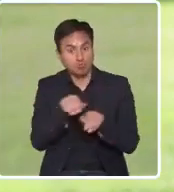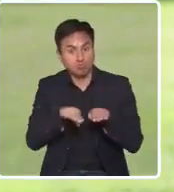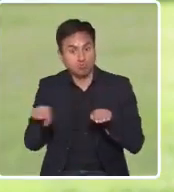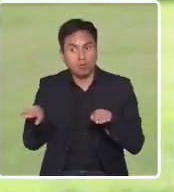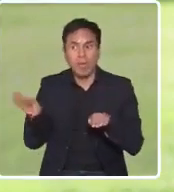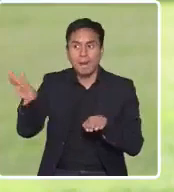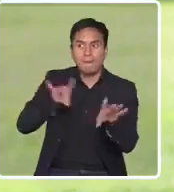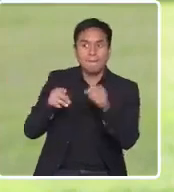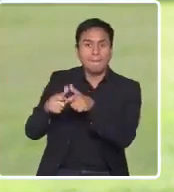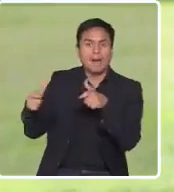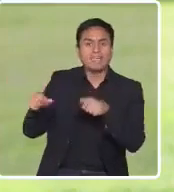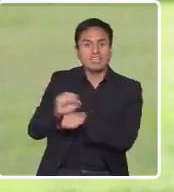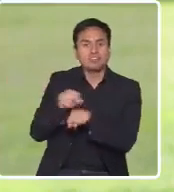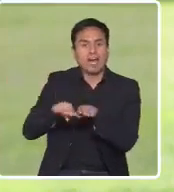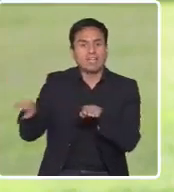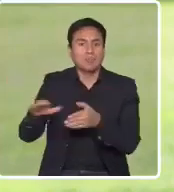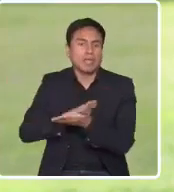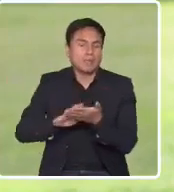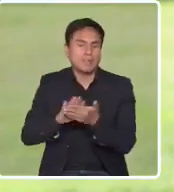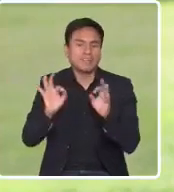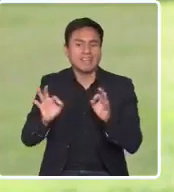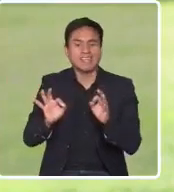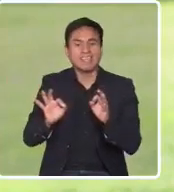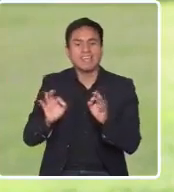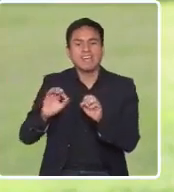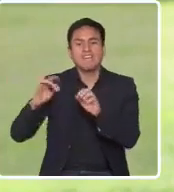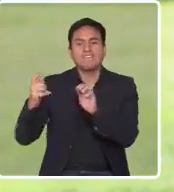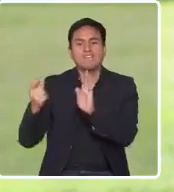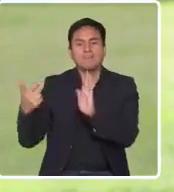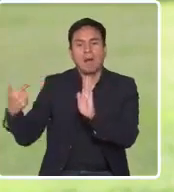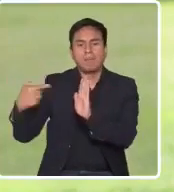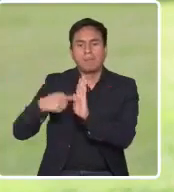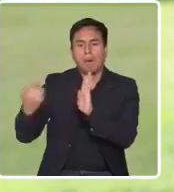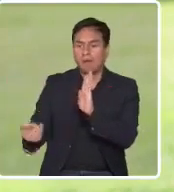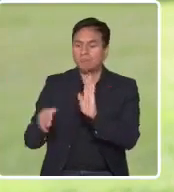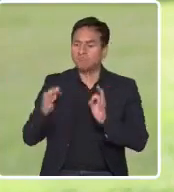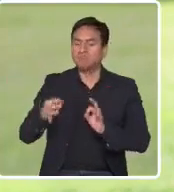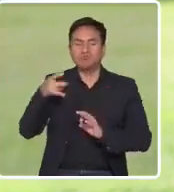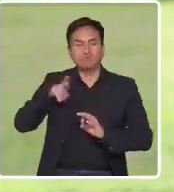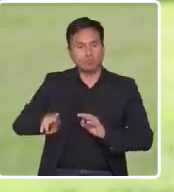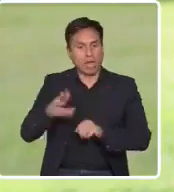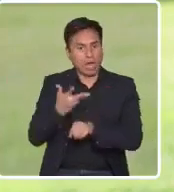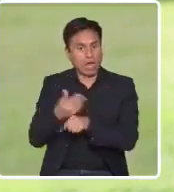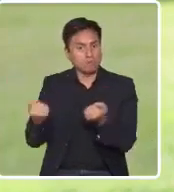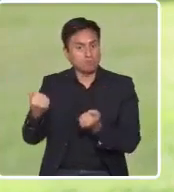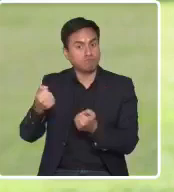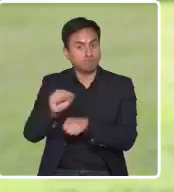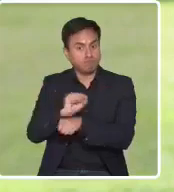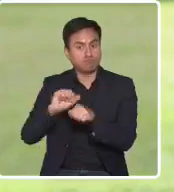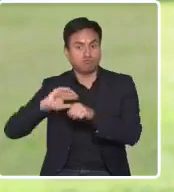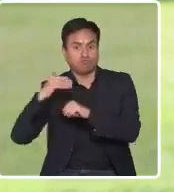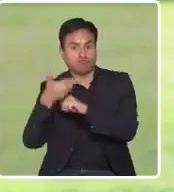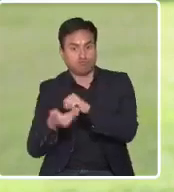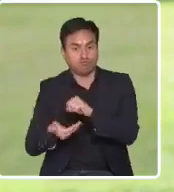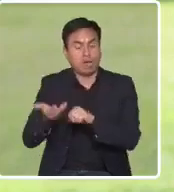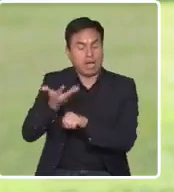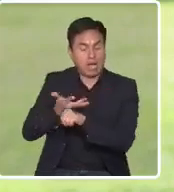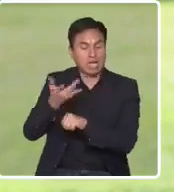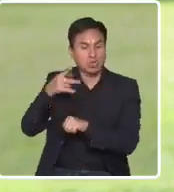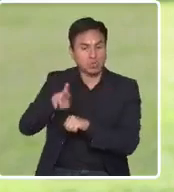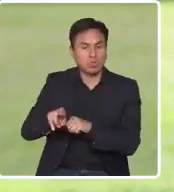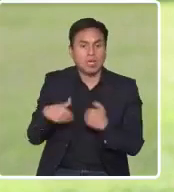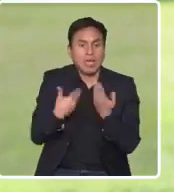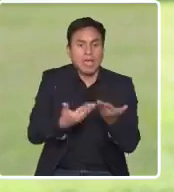adicionales de refuerzo que son especiales, por ejemplo, los vehículos blindados en el sur. Ahora estamos prontos a entregar vehículos blindados